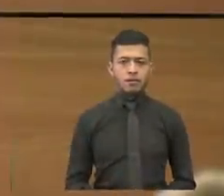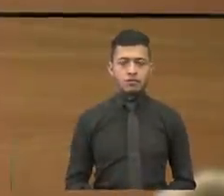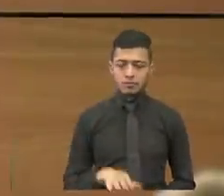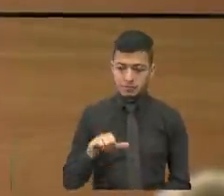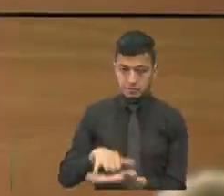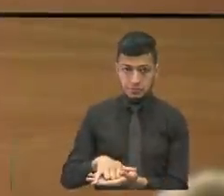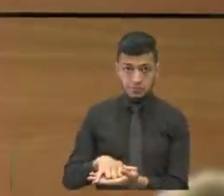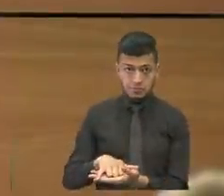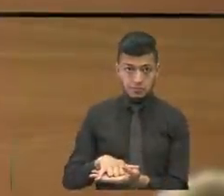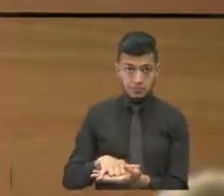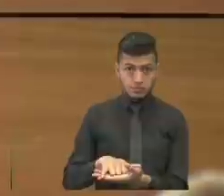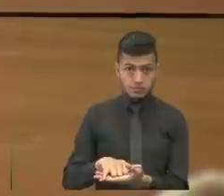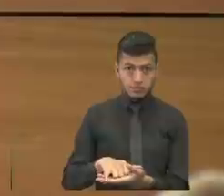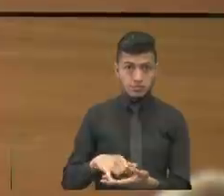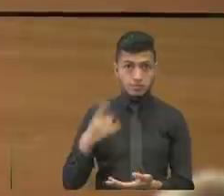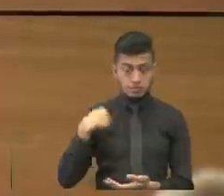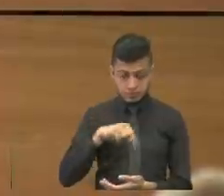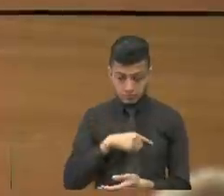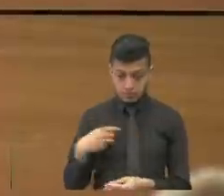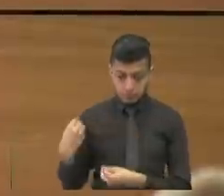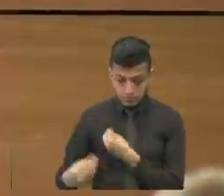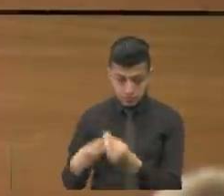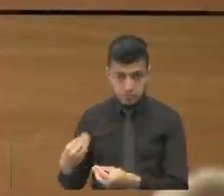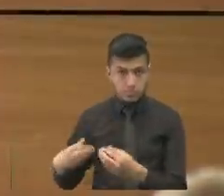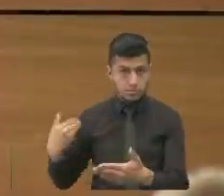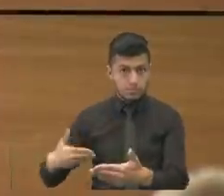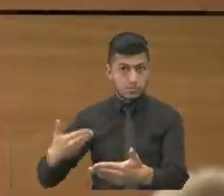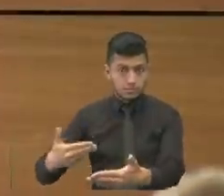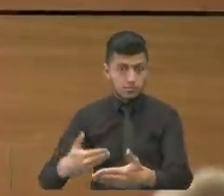que hemos hecho hasta ahora y lo que sigue.